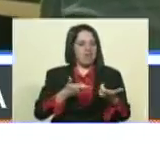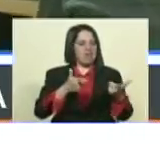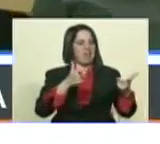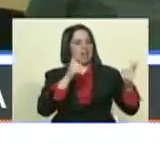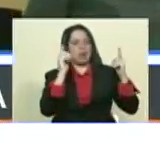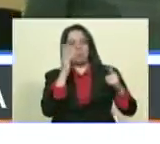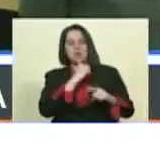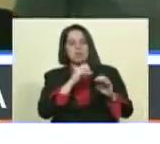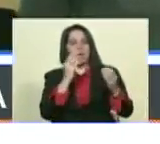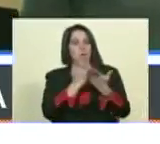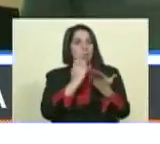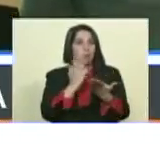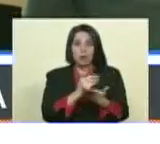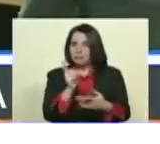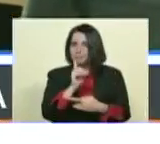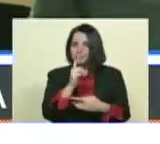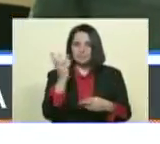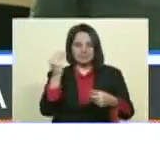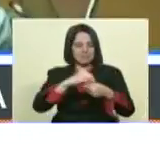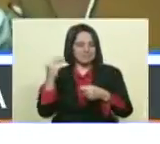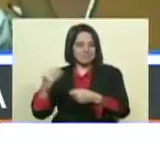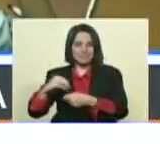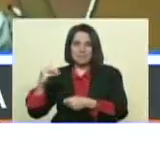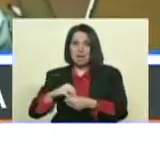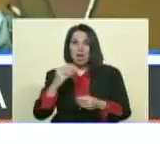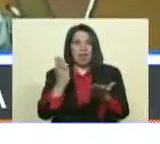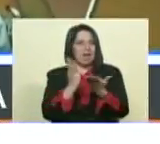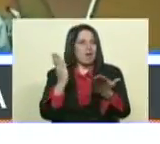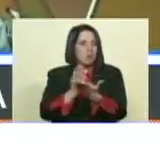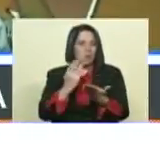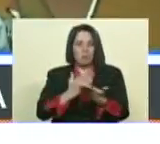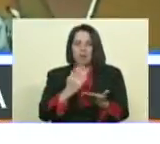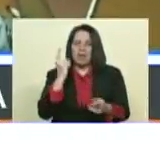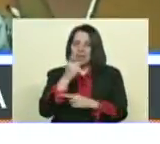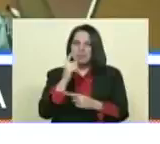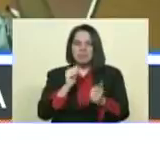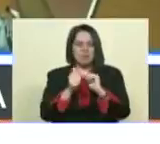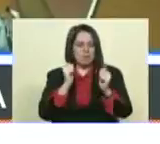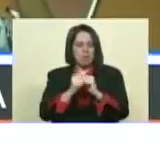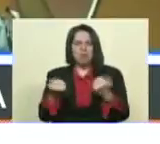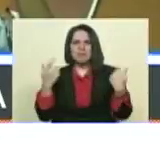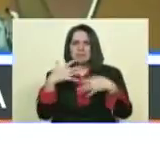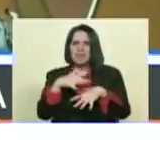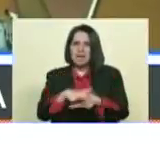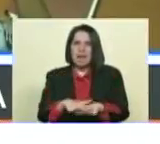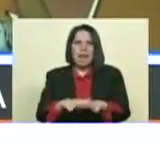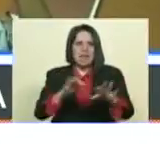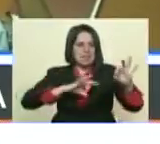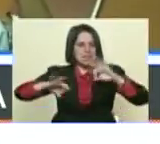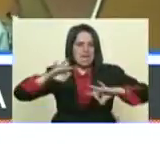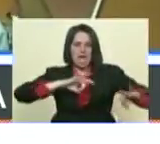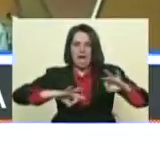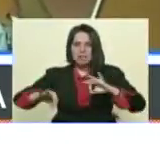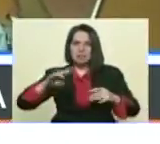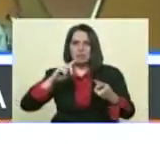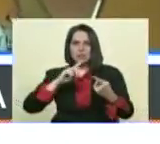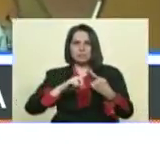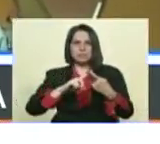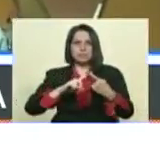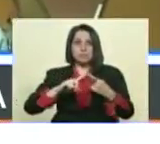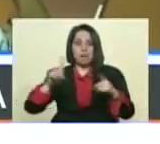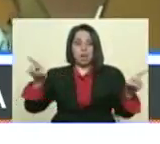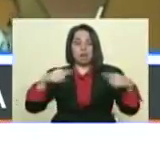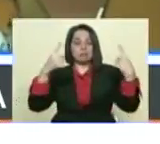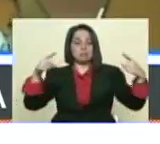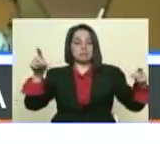sistema educativo sea un sistema integral, un sistema donde vean, hagan deporte, donde estén en el Teatro César Rengifo, donde estén en la Orquesta